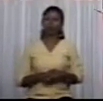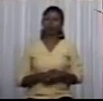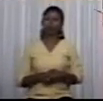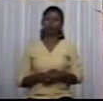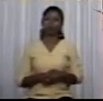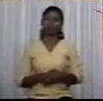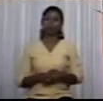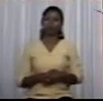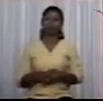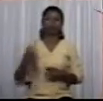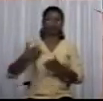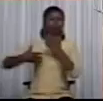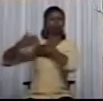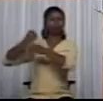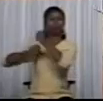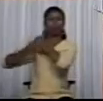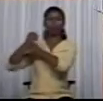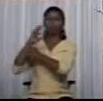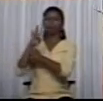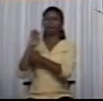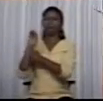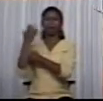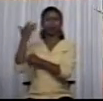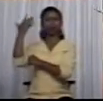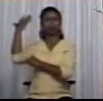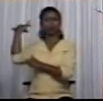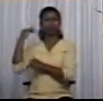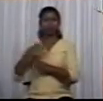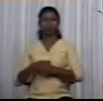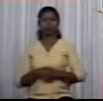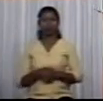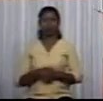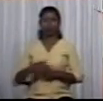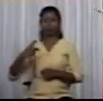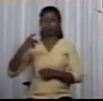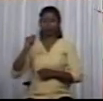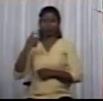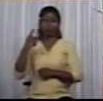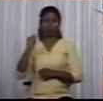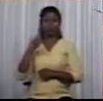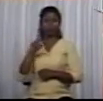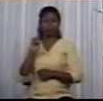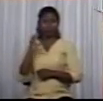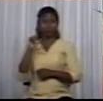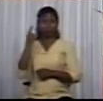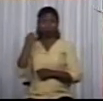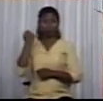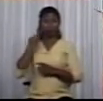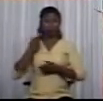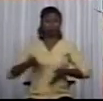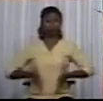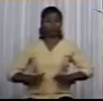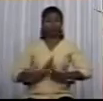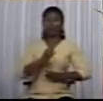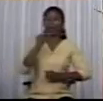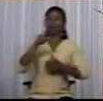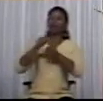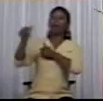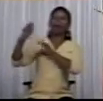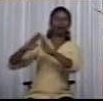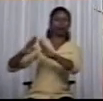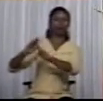Esto más de 70 años así. El Papá Roncón. Papá Roncón, que yo nací aquí al frente, y mi